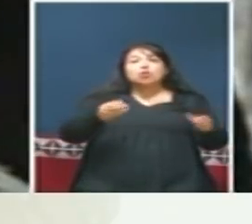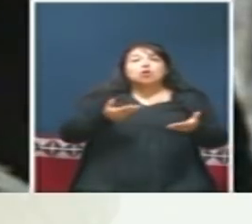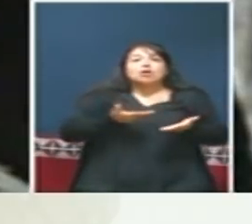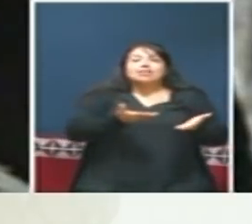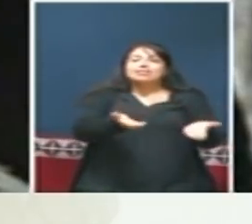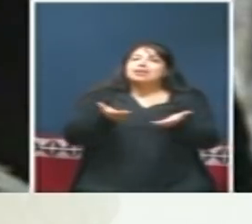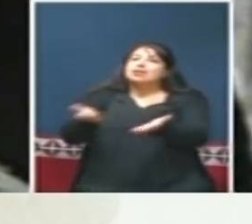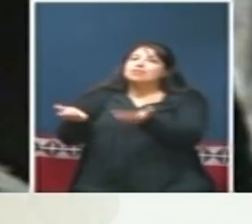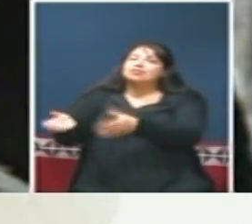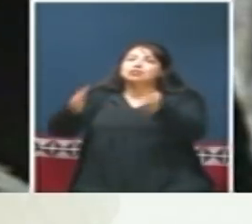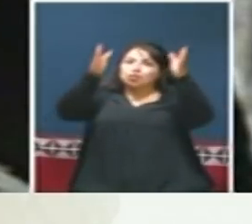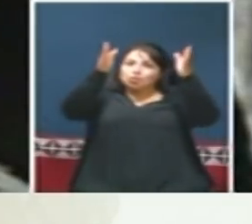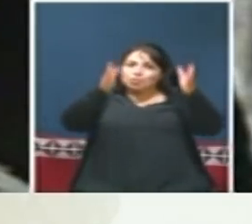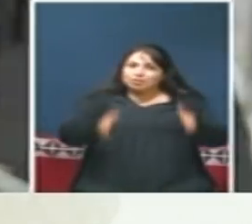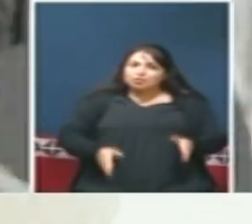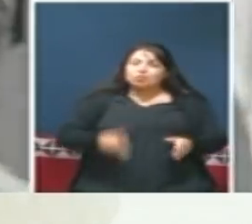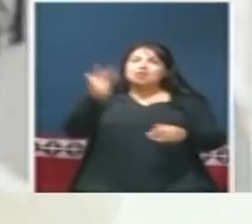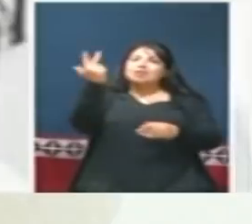obispo de La Rioja.